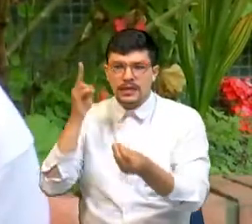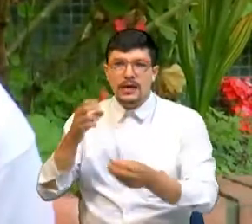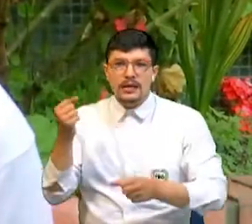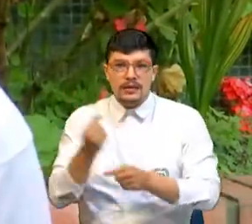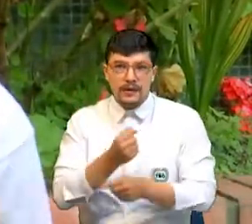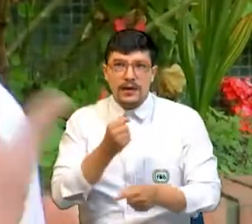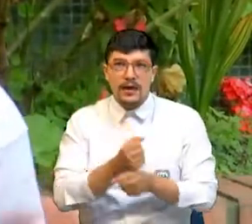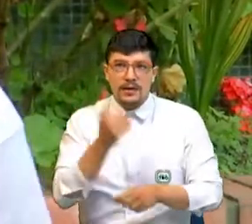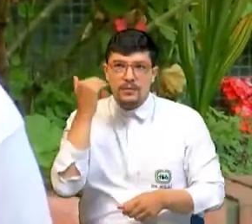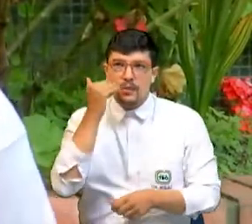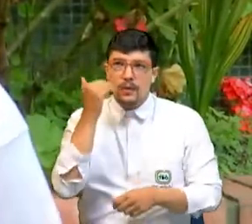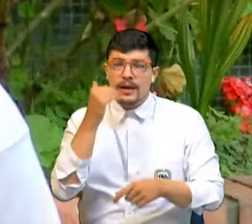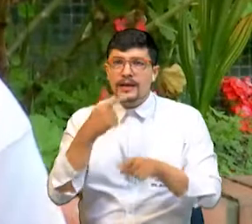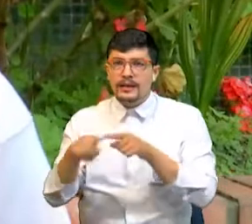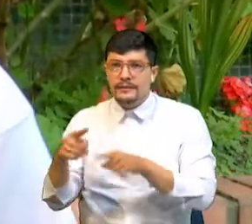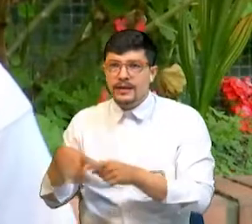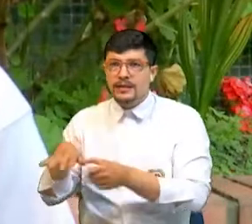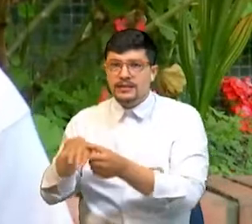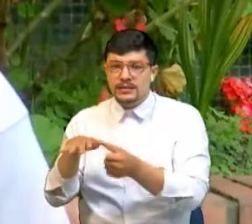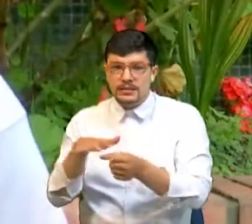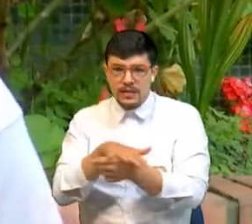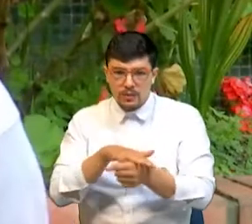Trabajamos con mujeres en situación de prostitución,